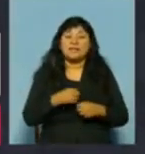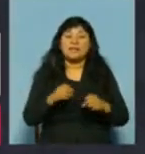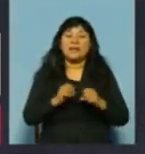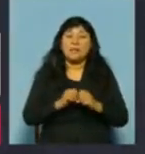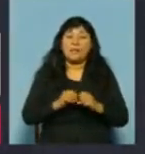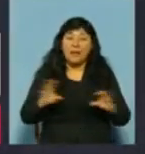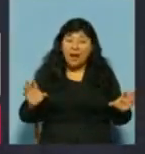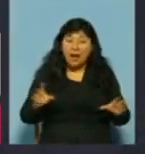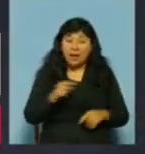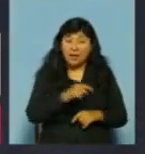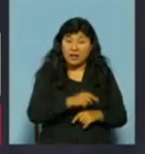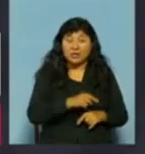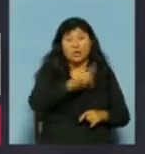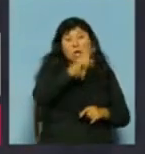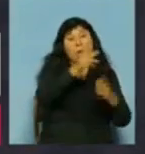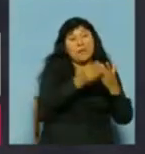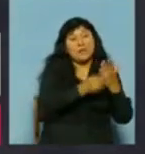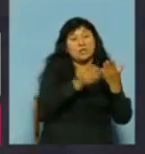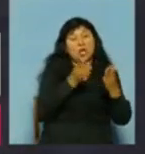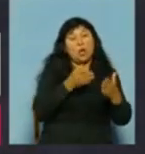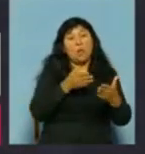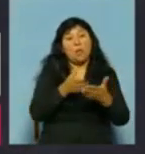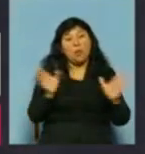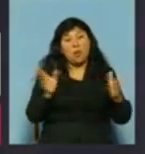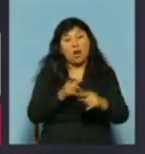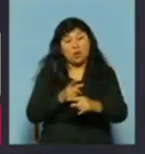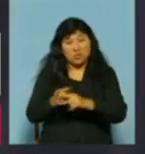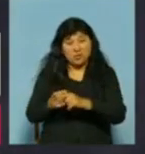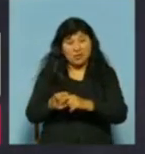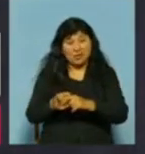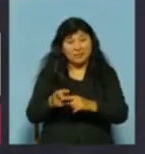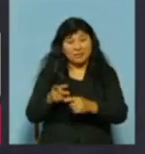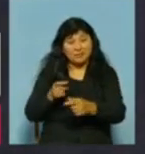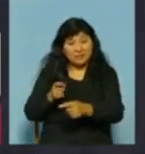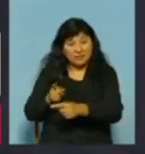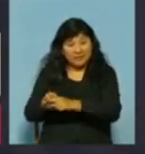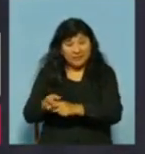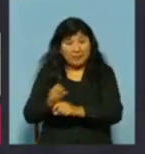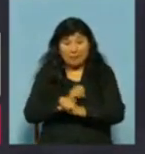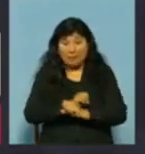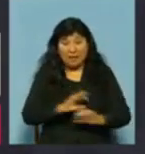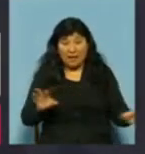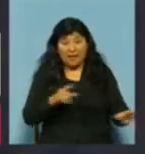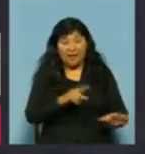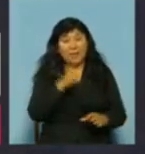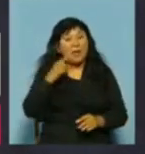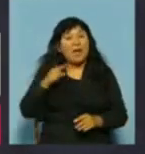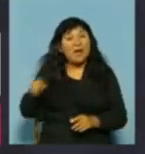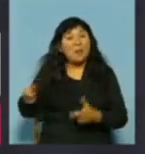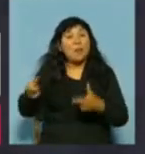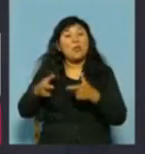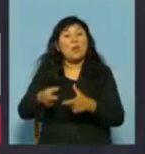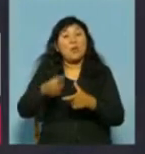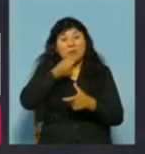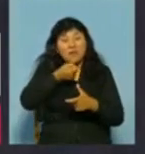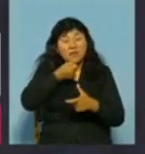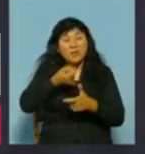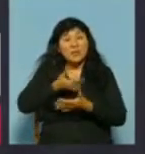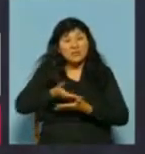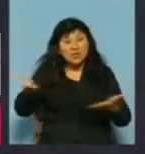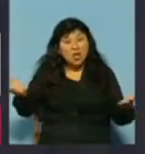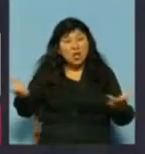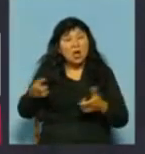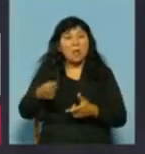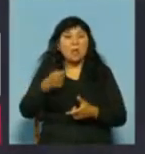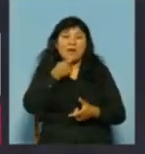puede proceder el Ministerio Público de la acusación contra un programa informativo periodístico, porque no se sintió